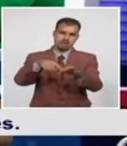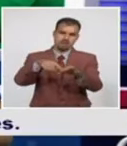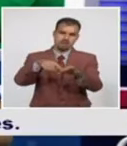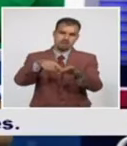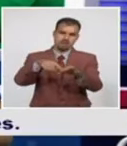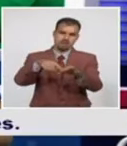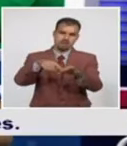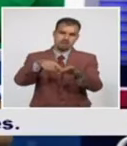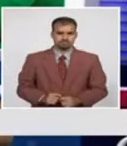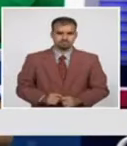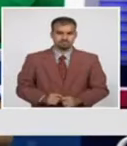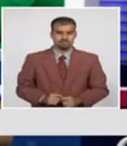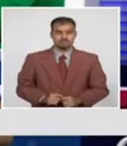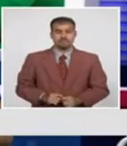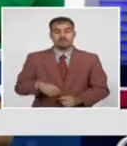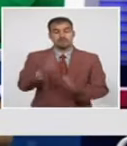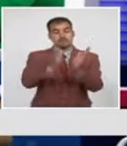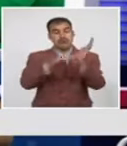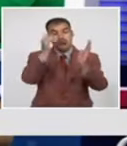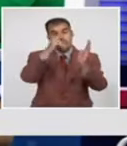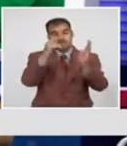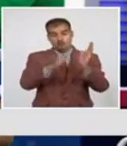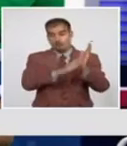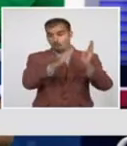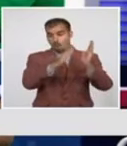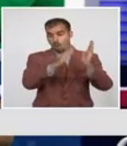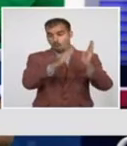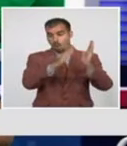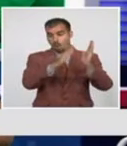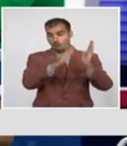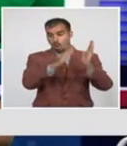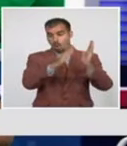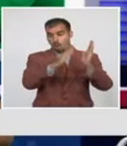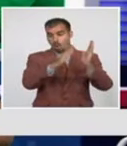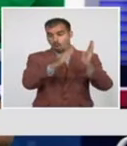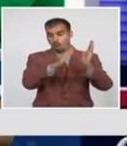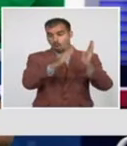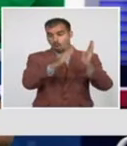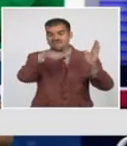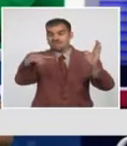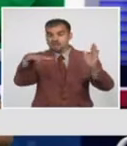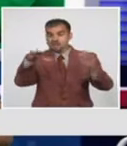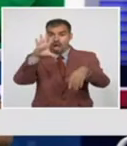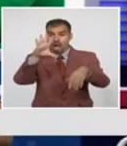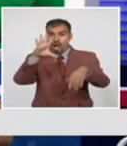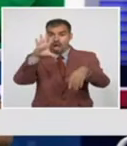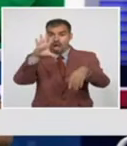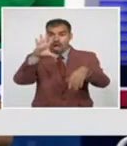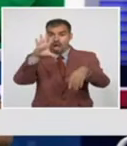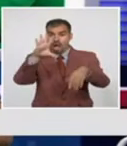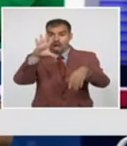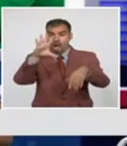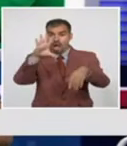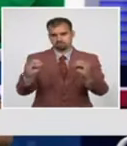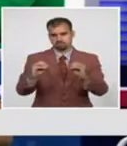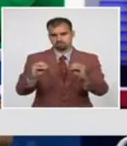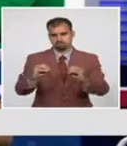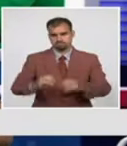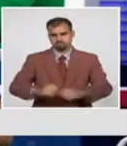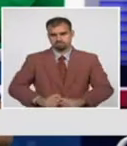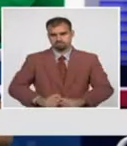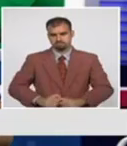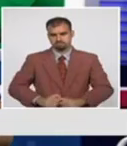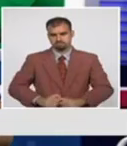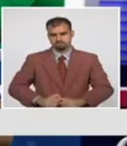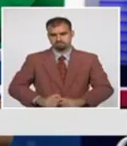terminó el mes de abril sin diagnosticar ningún caso pediátrico en su territorio.